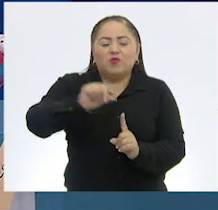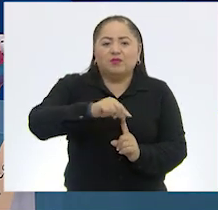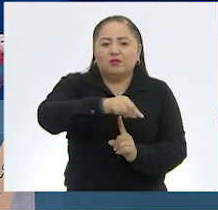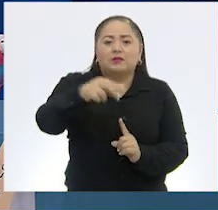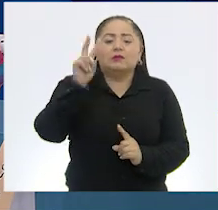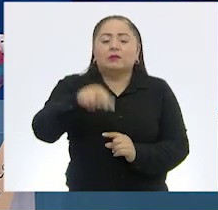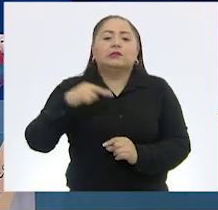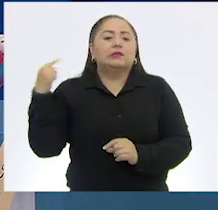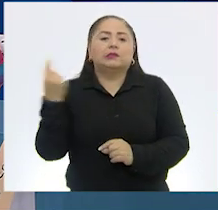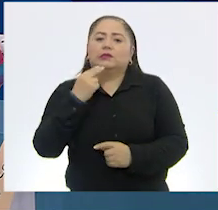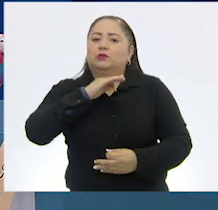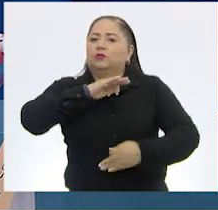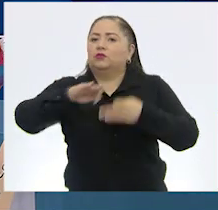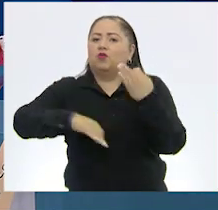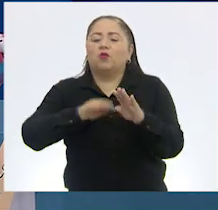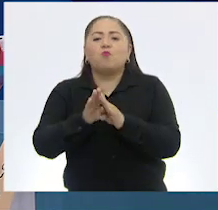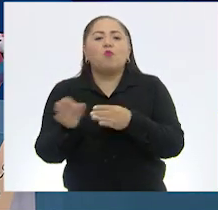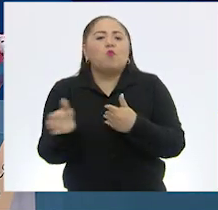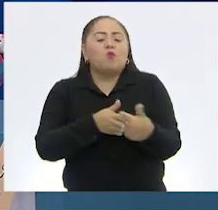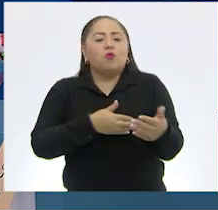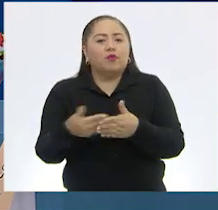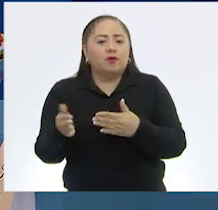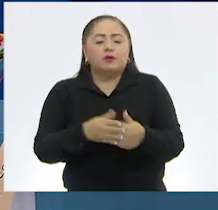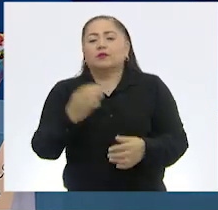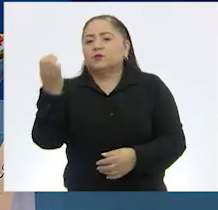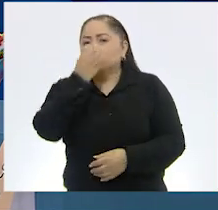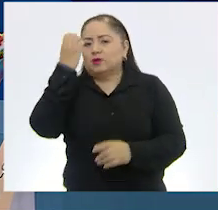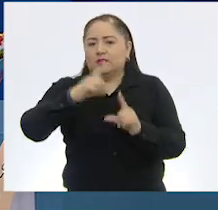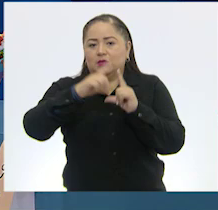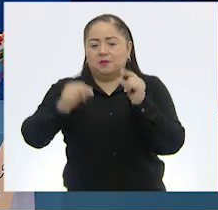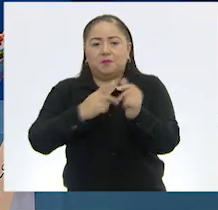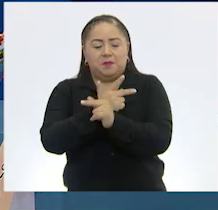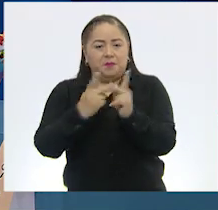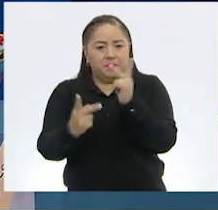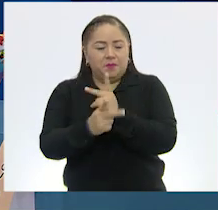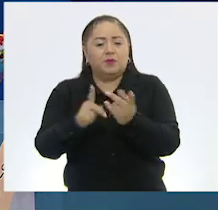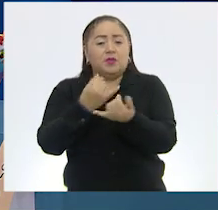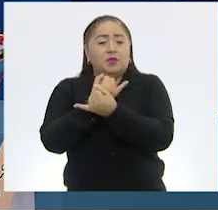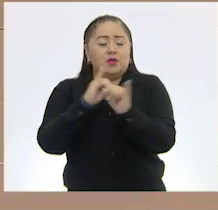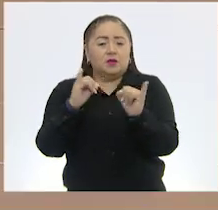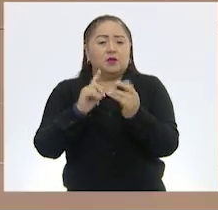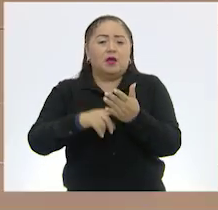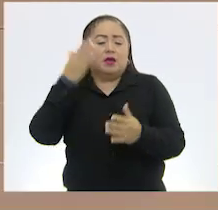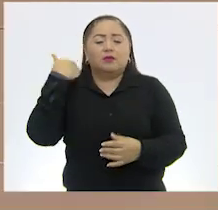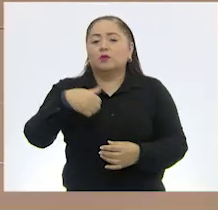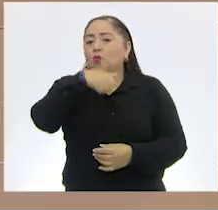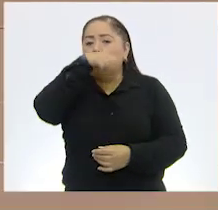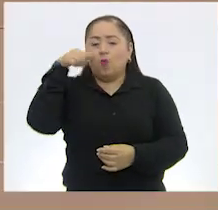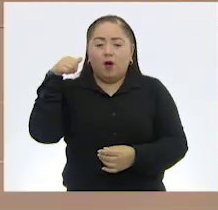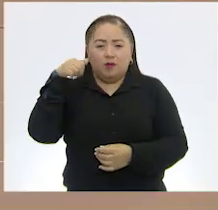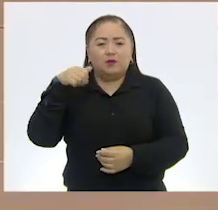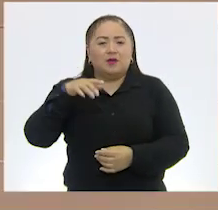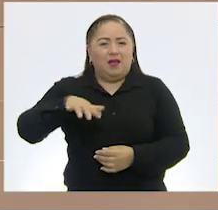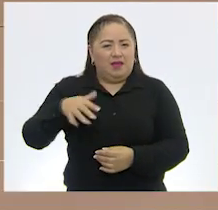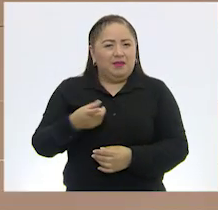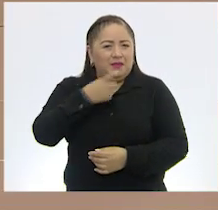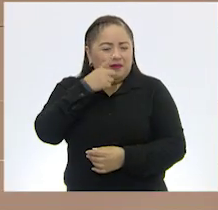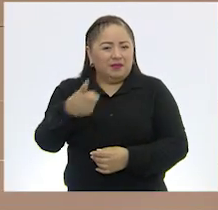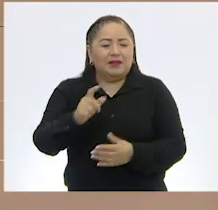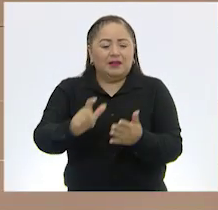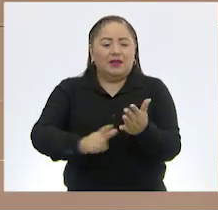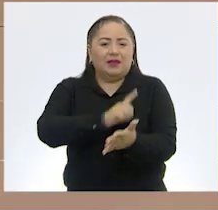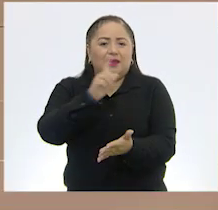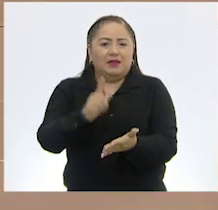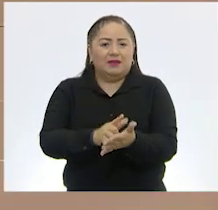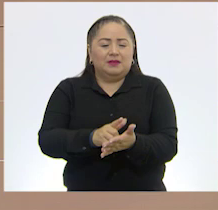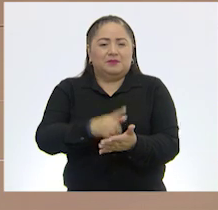que necesitaba toda nación moderna. La Escuela Nacional Preparatoria se inauguró por decreto de Benito Juárez, que mencionaba hace rato, la Ley